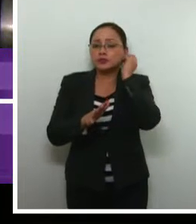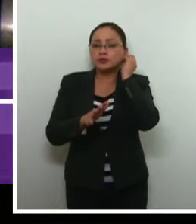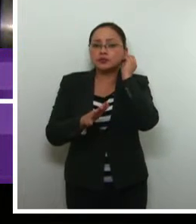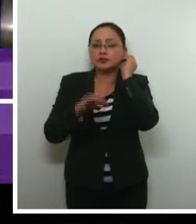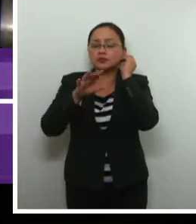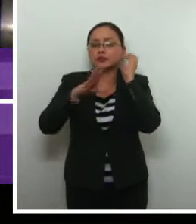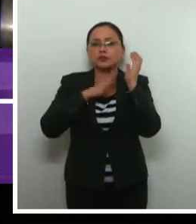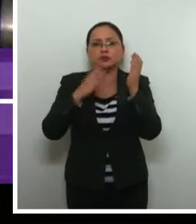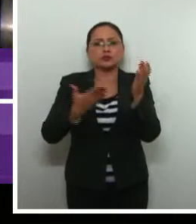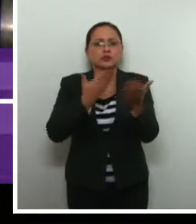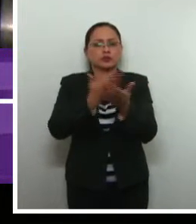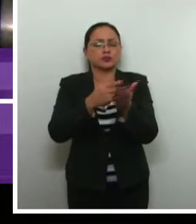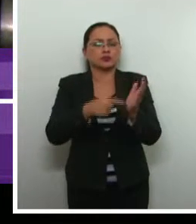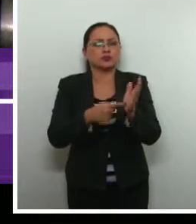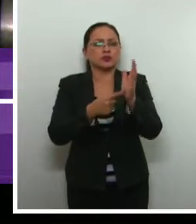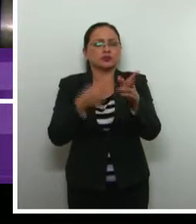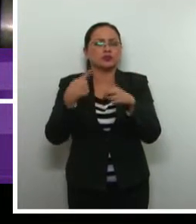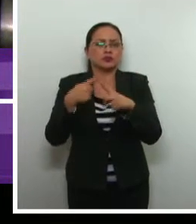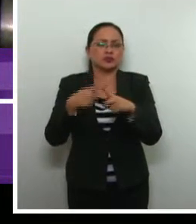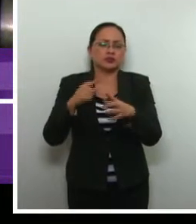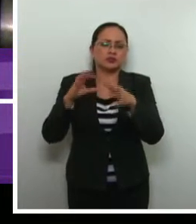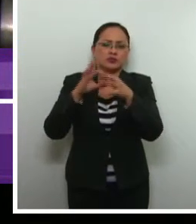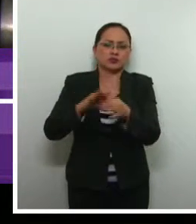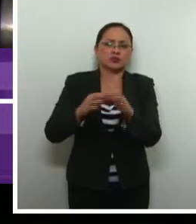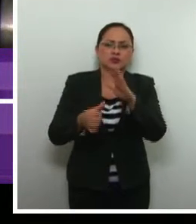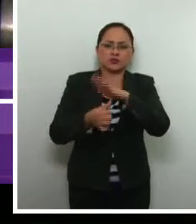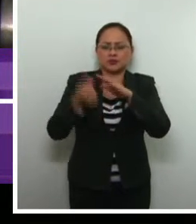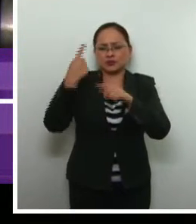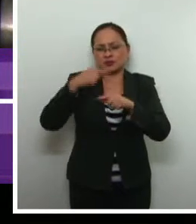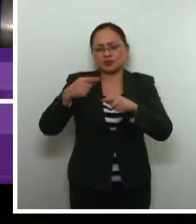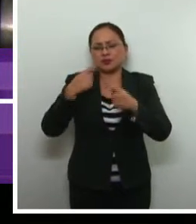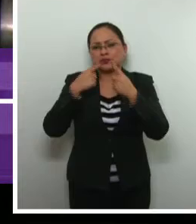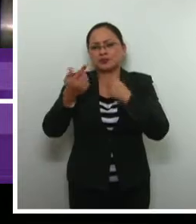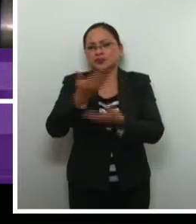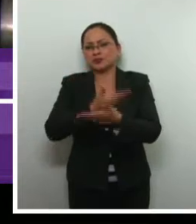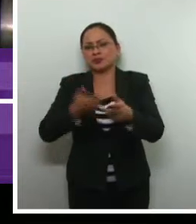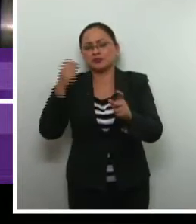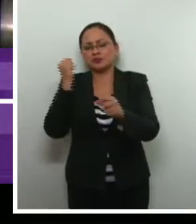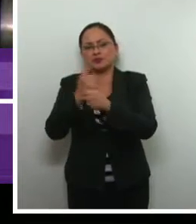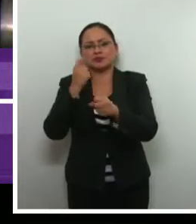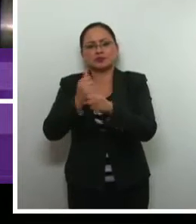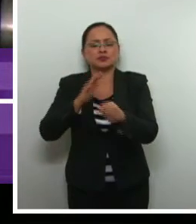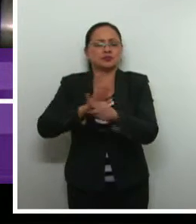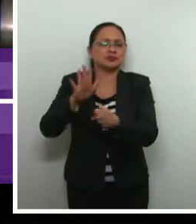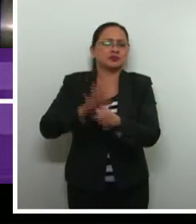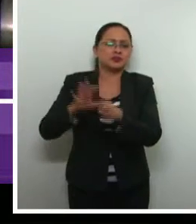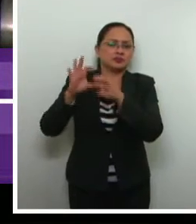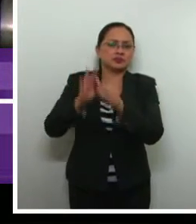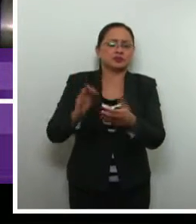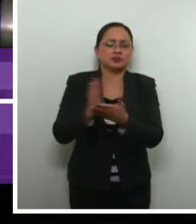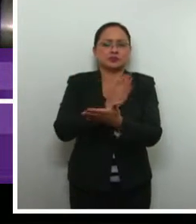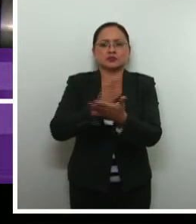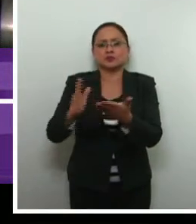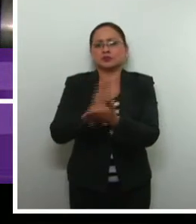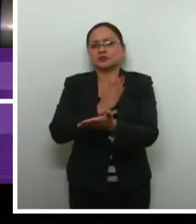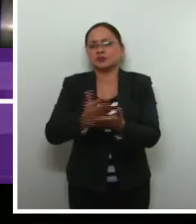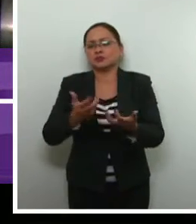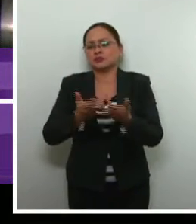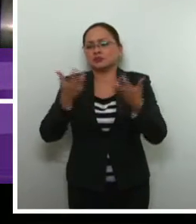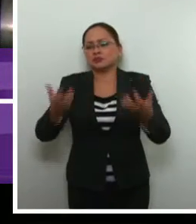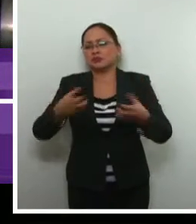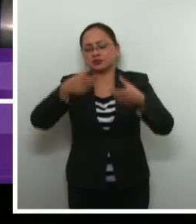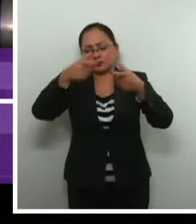y propuestas que provenían de la mesa de consulta para identificar que se separaban del resto